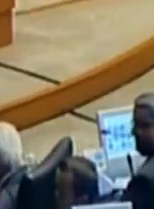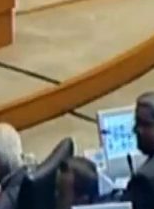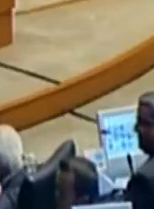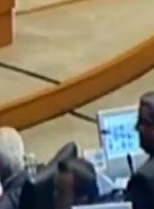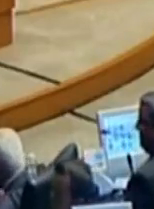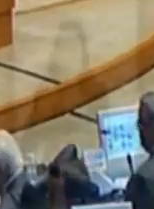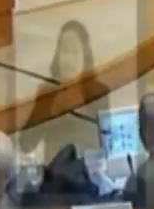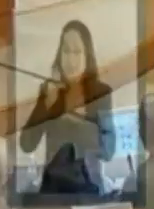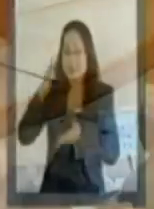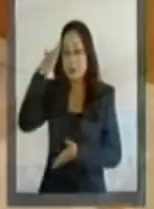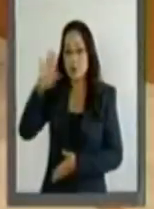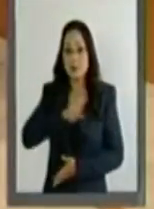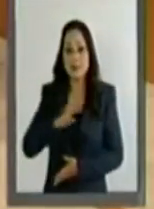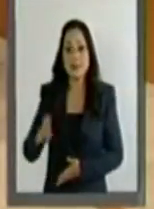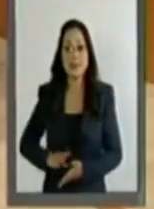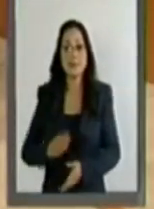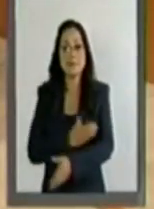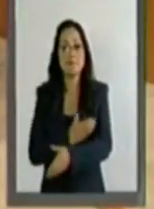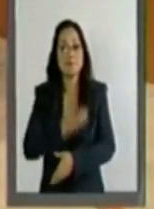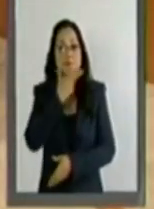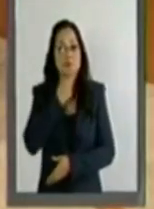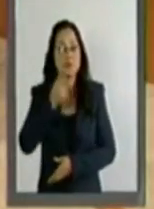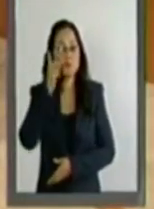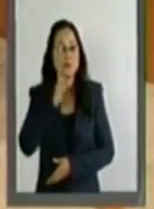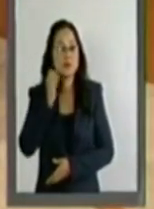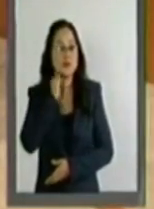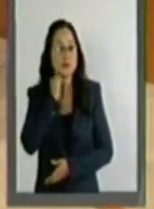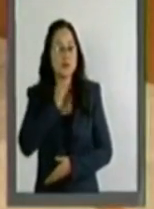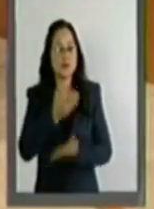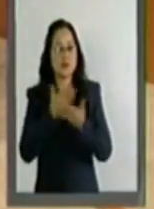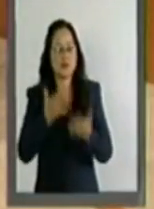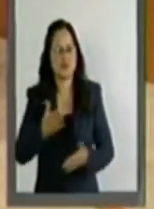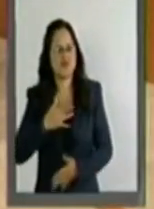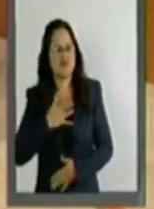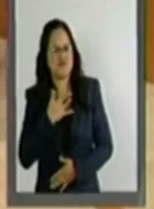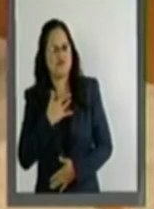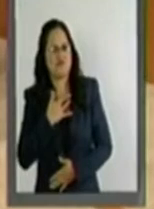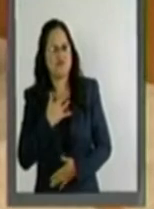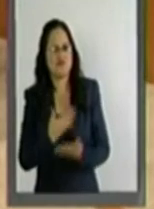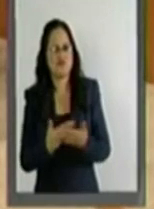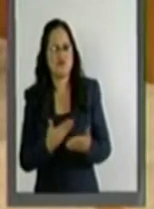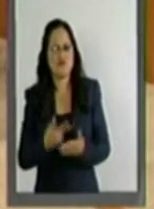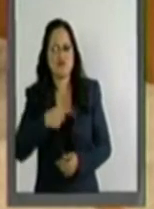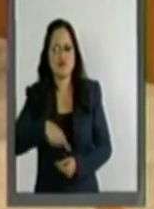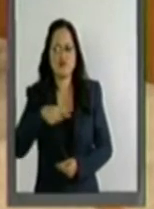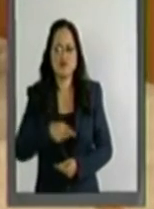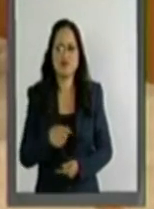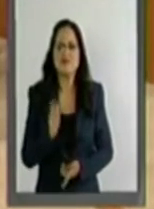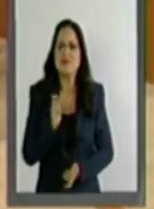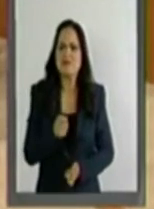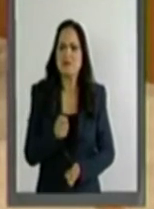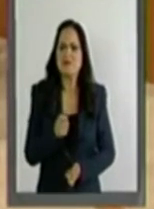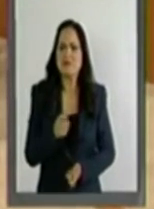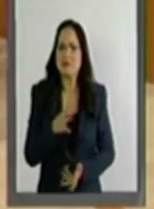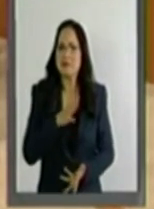Muchas gracias, señor presidente. Compañeras y compañeros senadores, me parece que estamos el día de hoy en